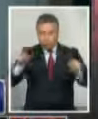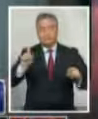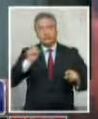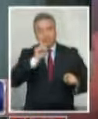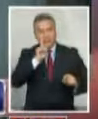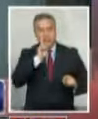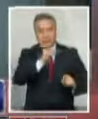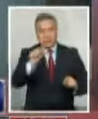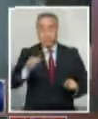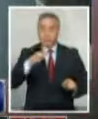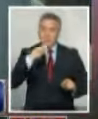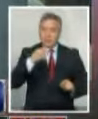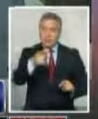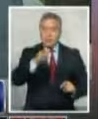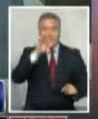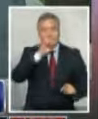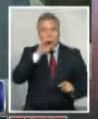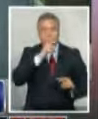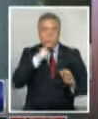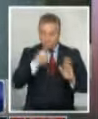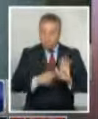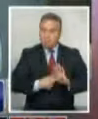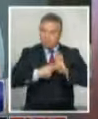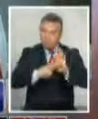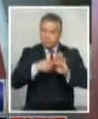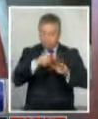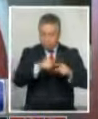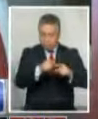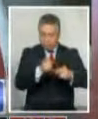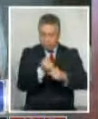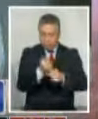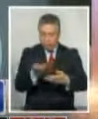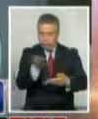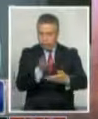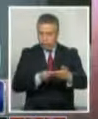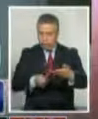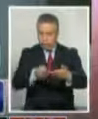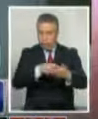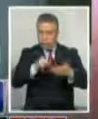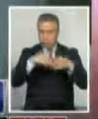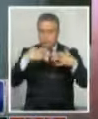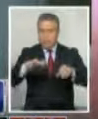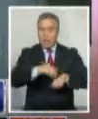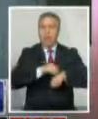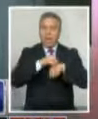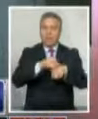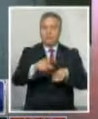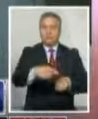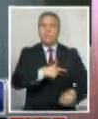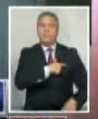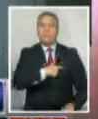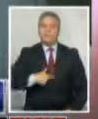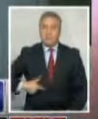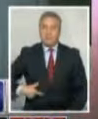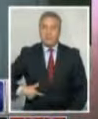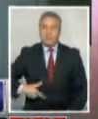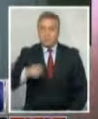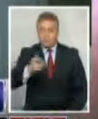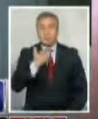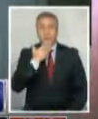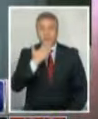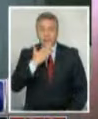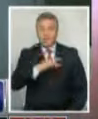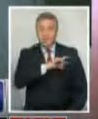que, por ejemplo, en vez de Perú haber presentado esta cartografía la semana pasada con el anuncio del presidente, también Chile